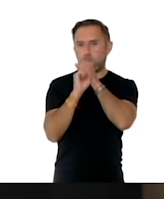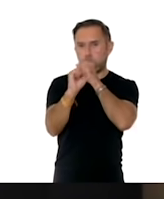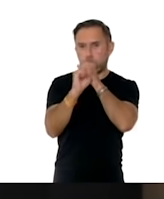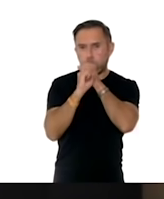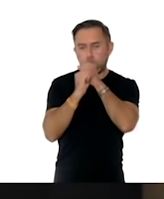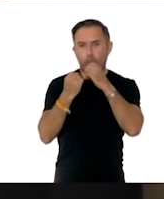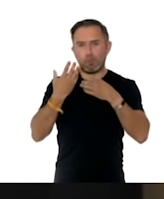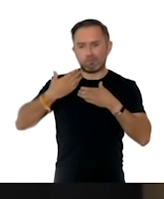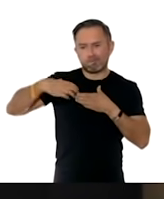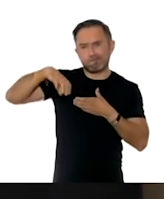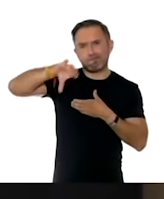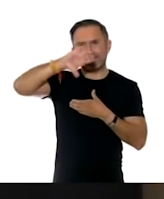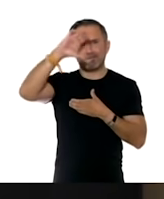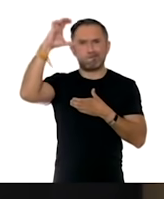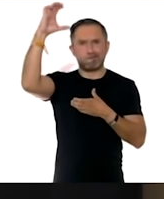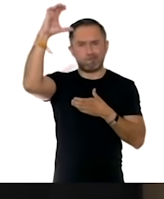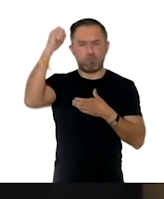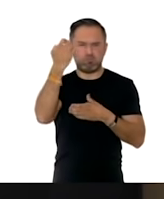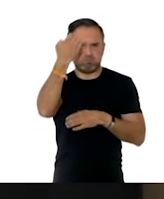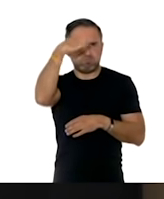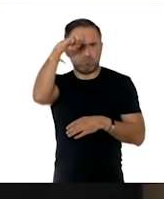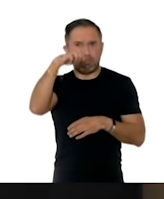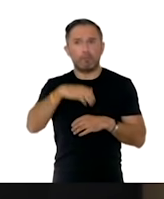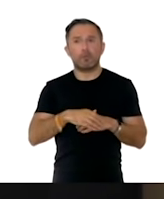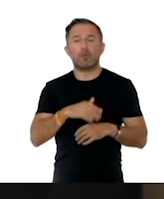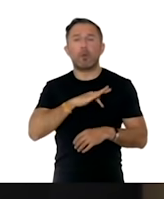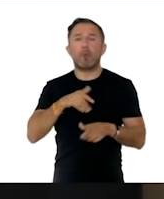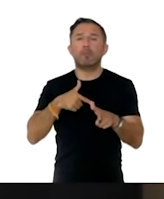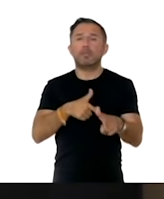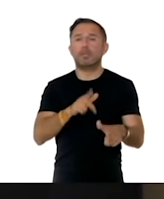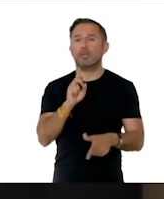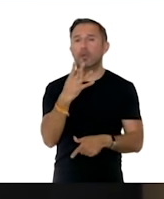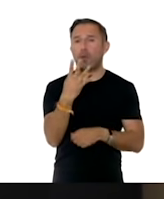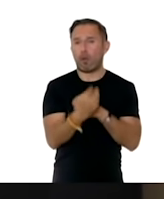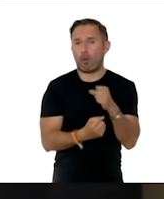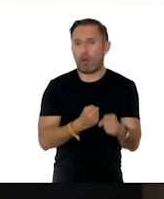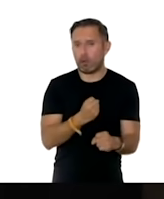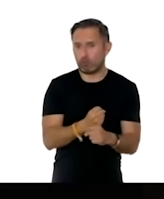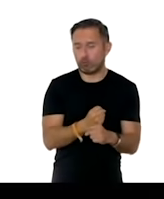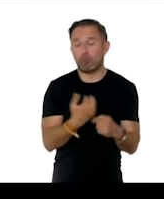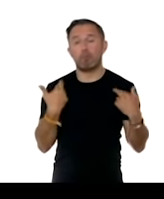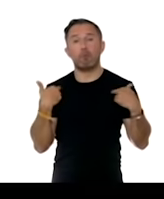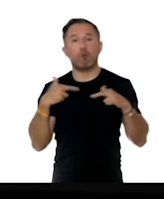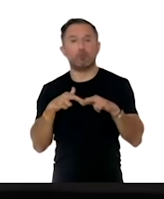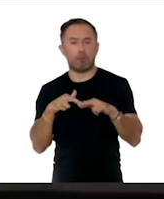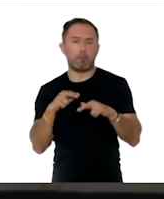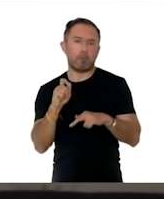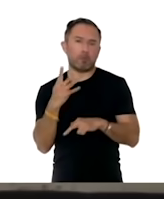el instrumento es de 34 años y dando clases 24.